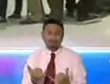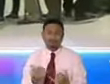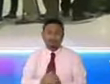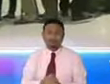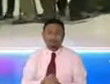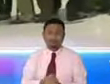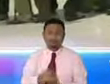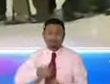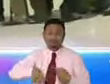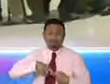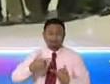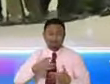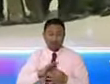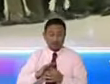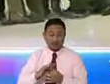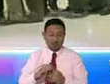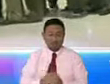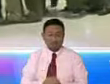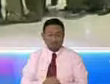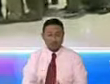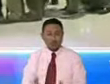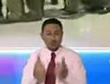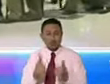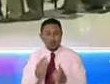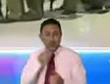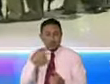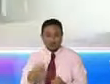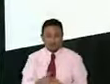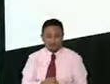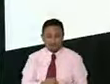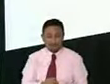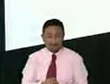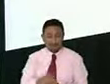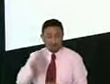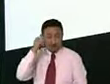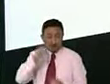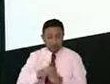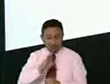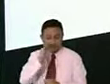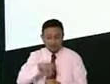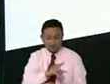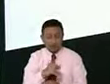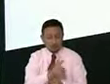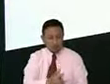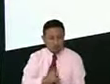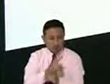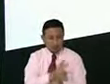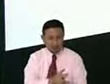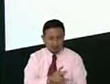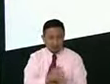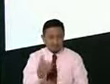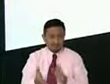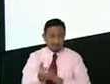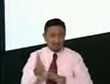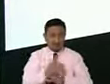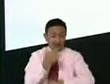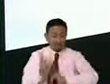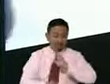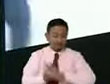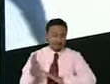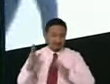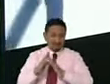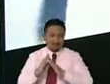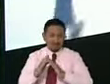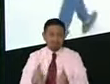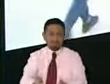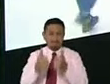a regresar a estudios, sin antes desearles que tengan un excelente feriado. Y recuerde siempre tomar las debidas precauciones antes de salir de casa. Que